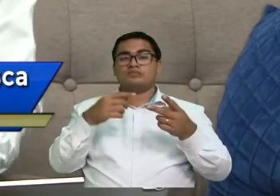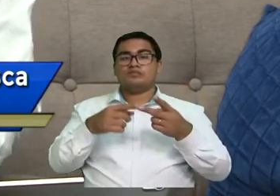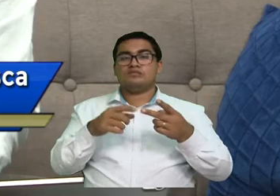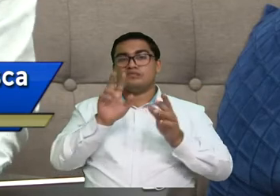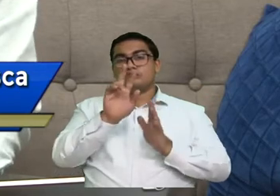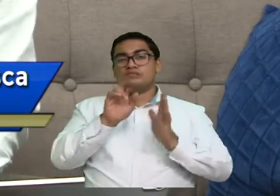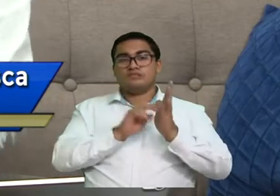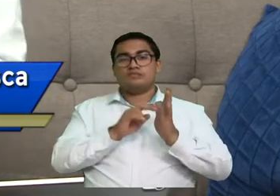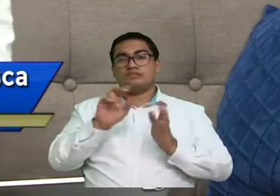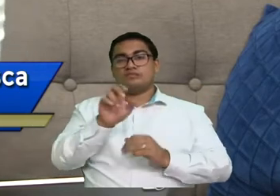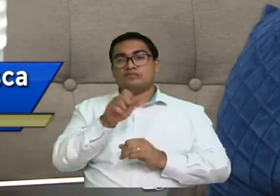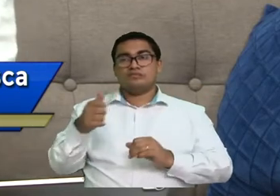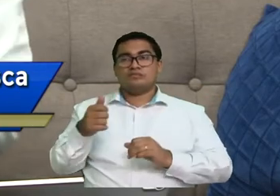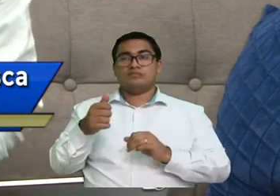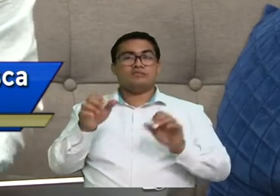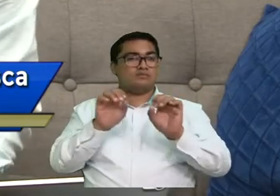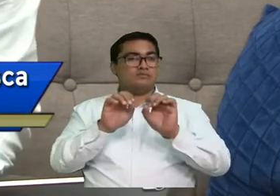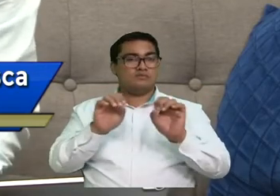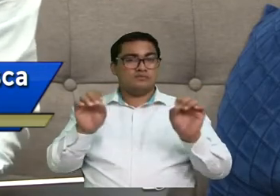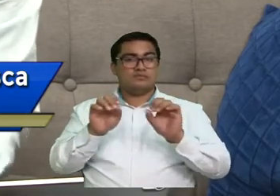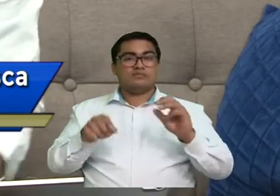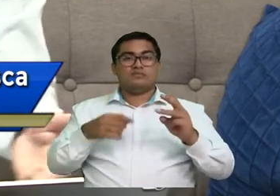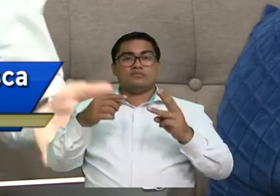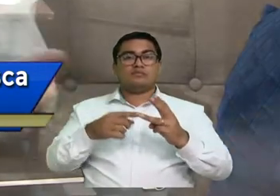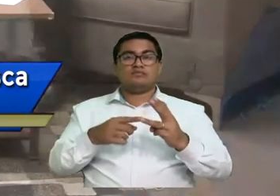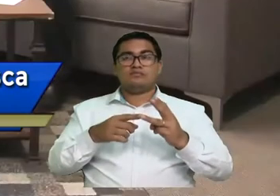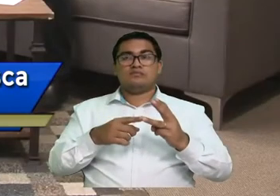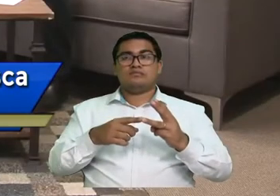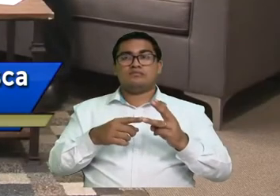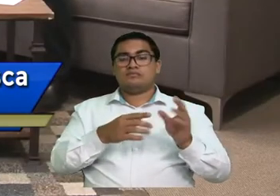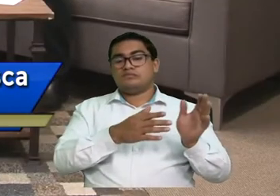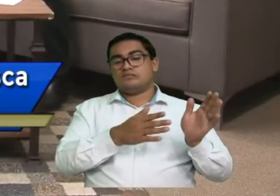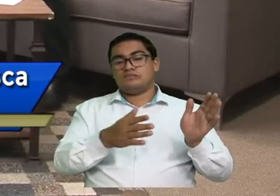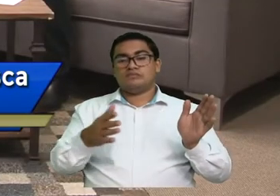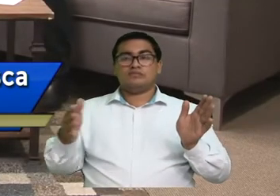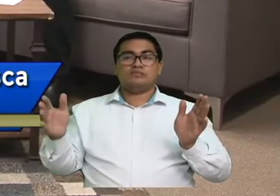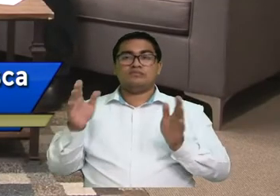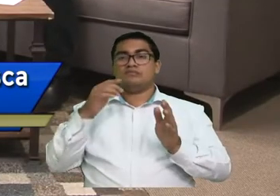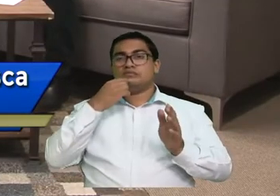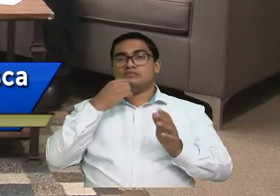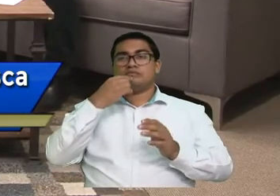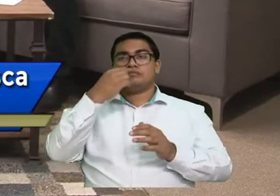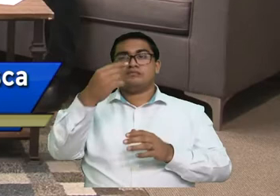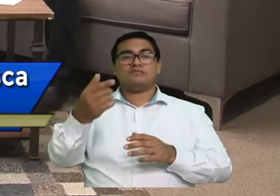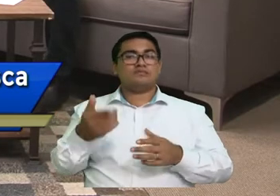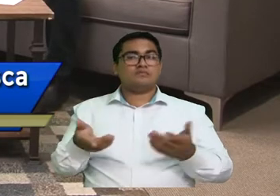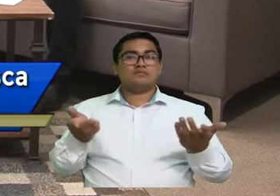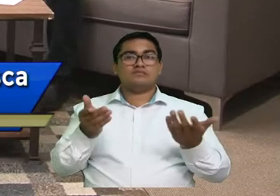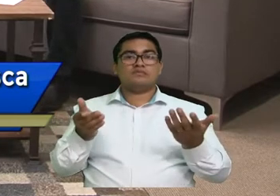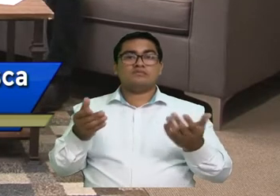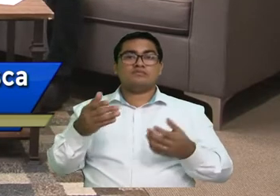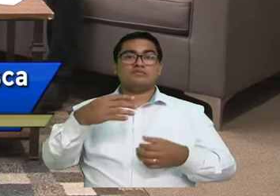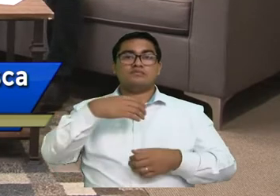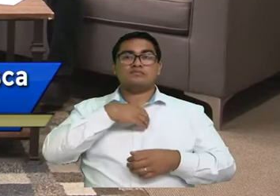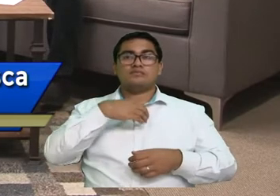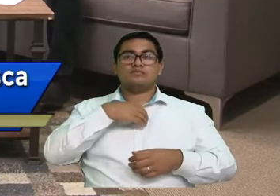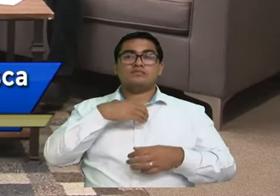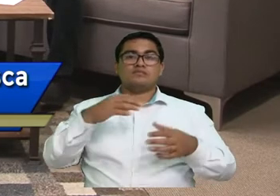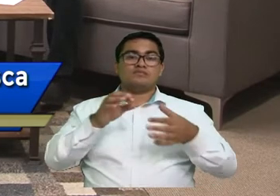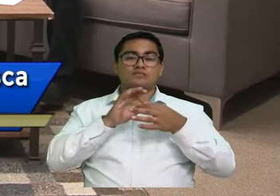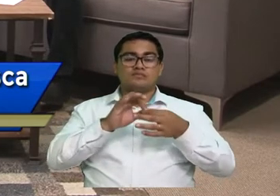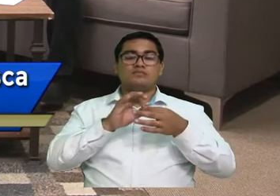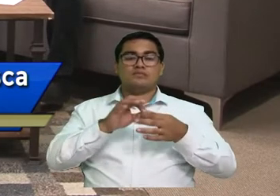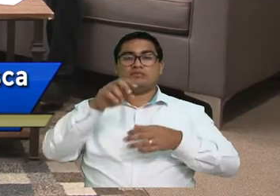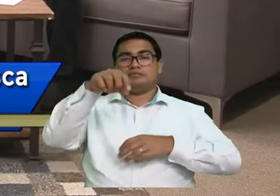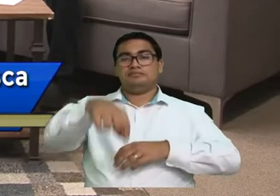En el 2006, cero. A partir entonces de que nosotros estamos, hoy por